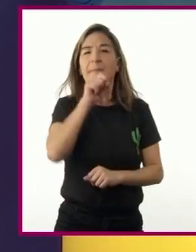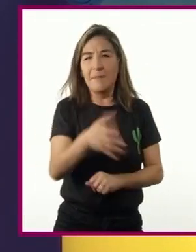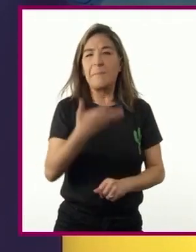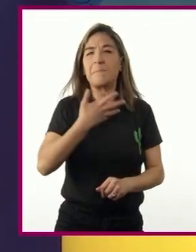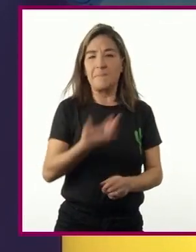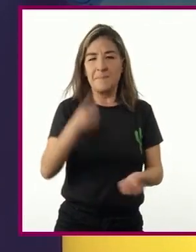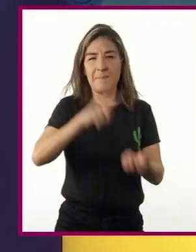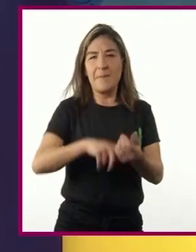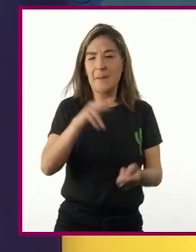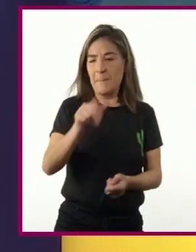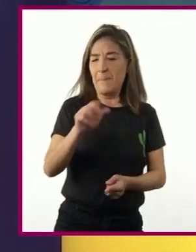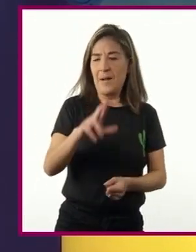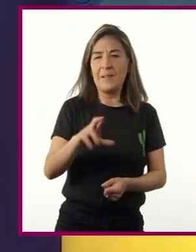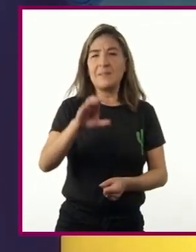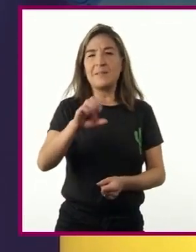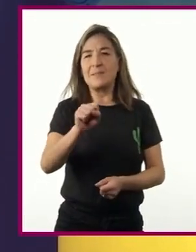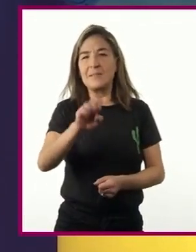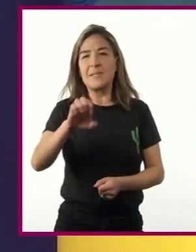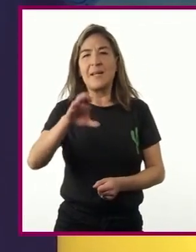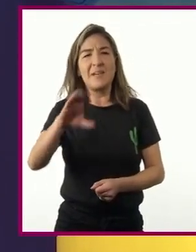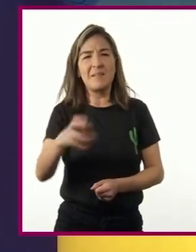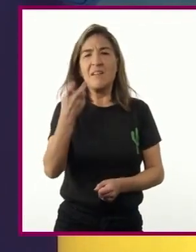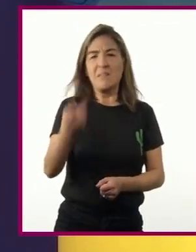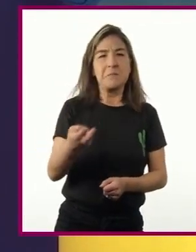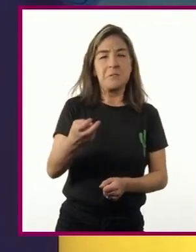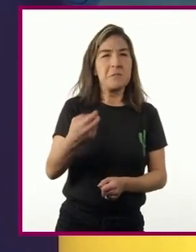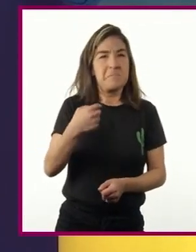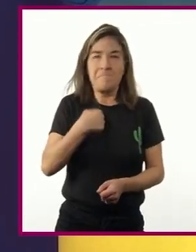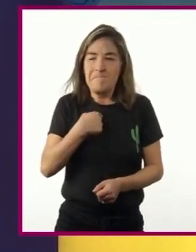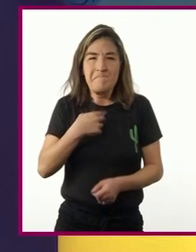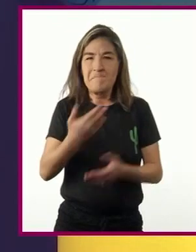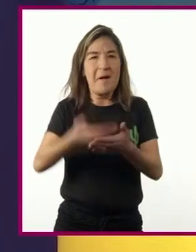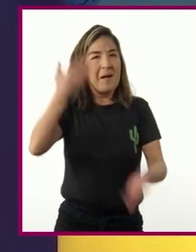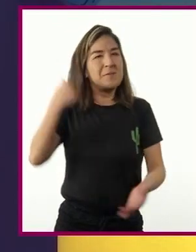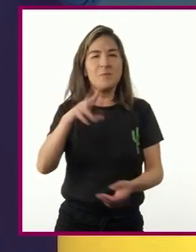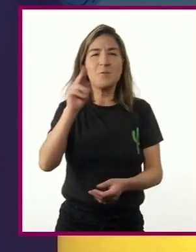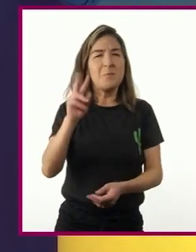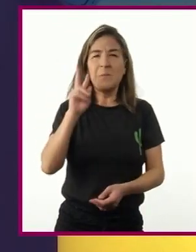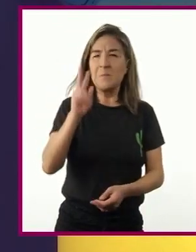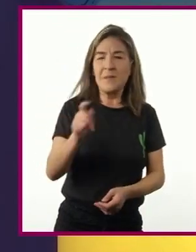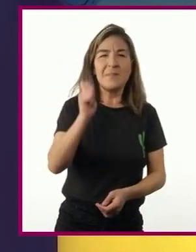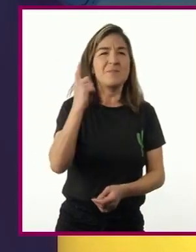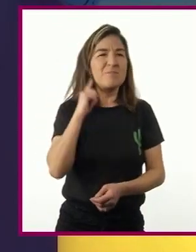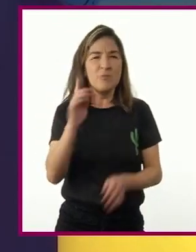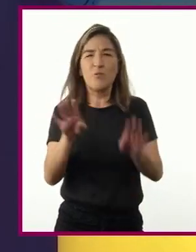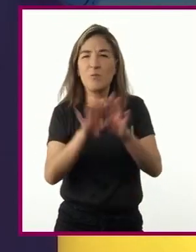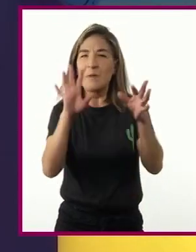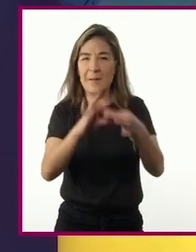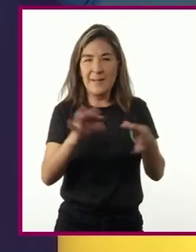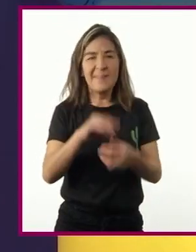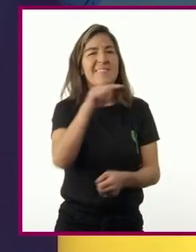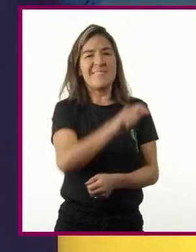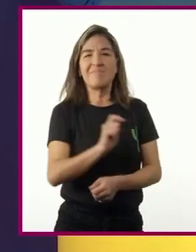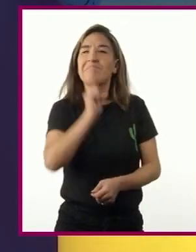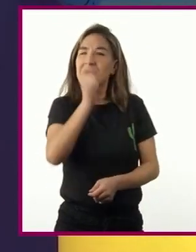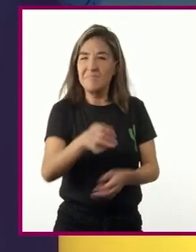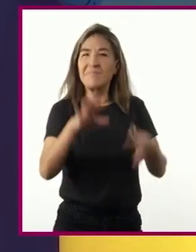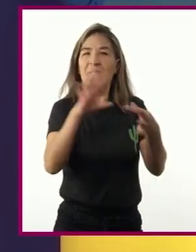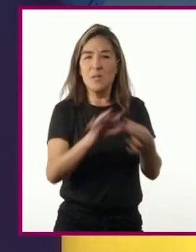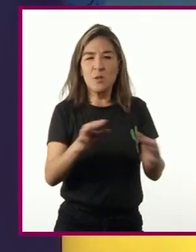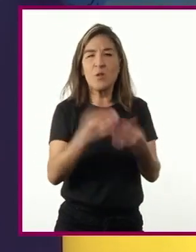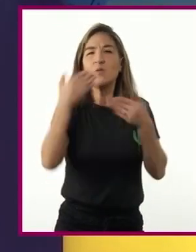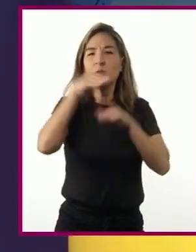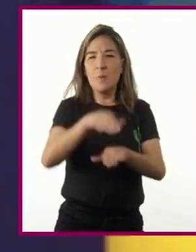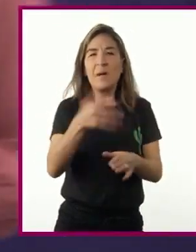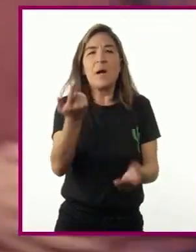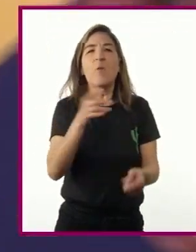el parsec. Este último nunca lo había escuchado y me genera inquietud por conocer de qué se trata o a